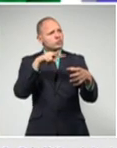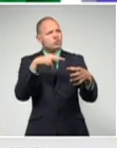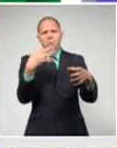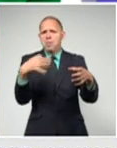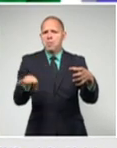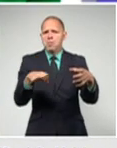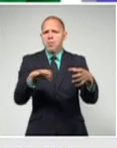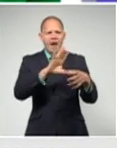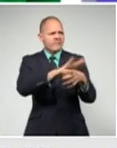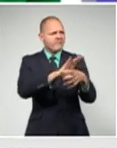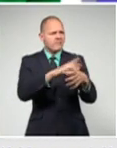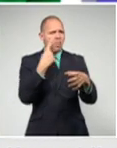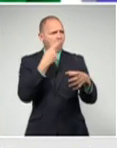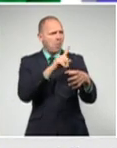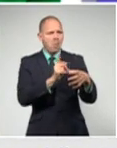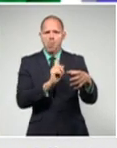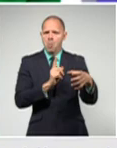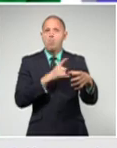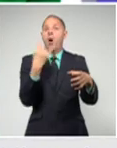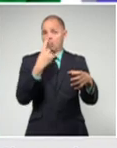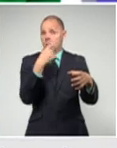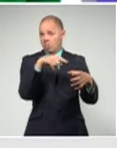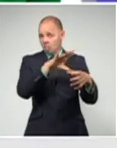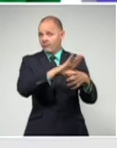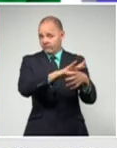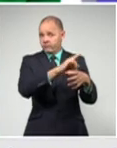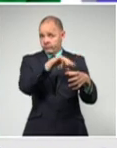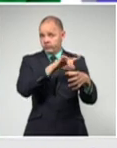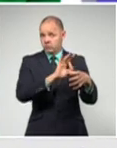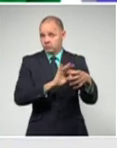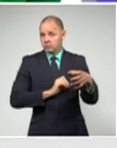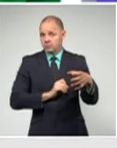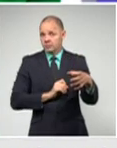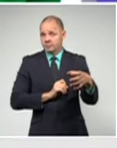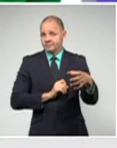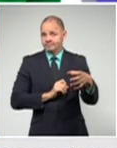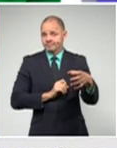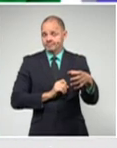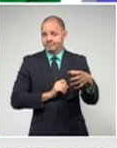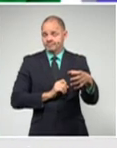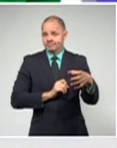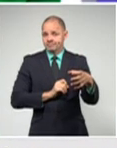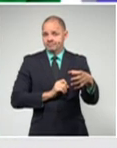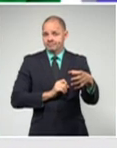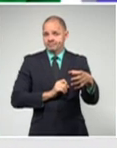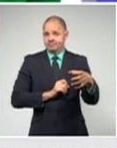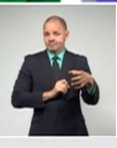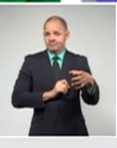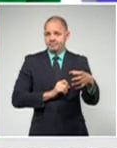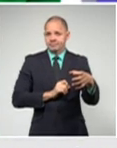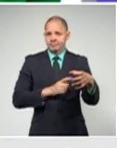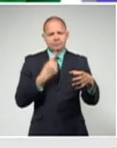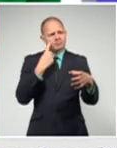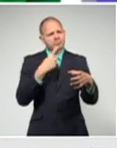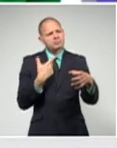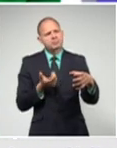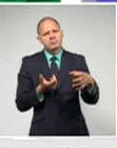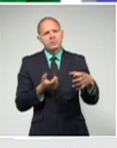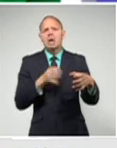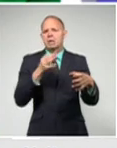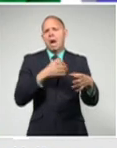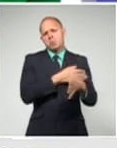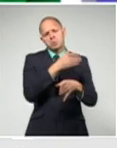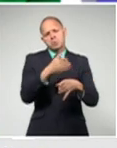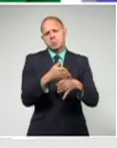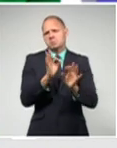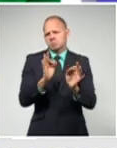el 51,8%, y realmente se manifiesta como es característico y ya se conoce en el